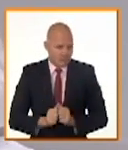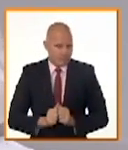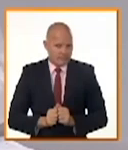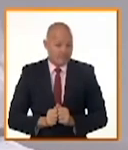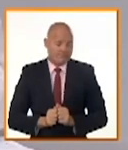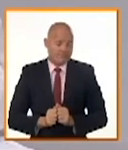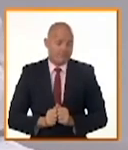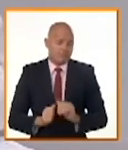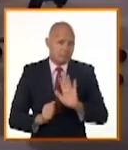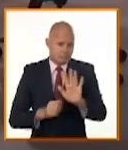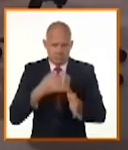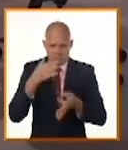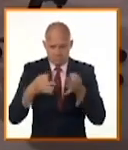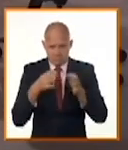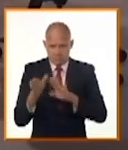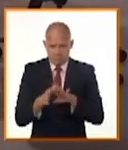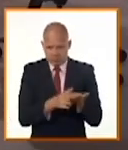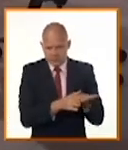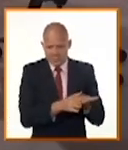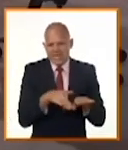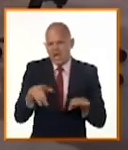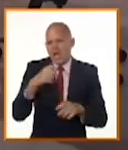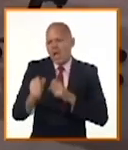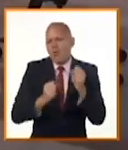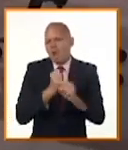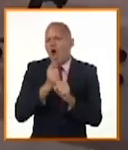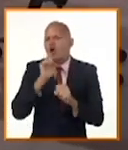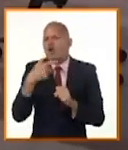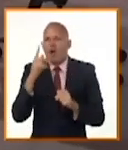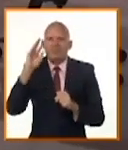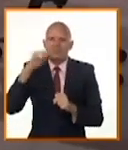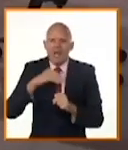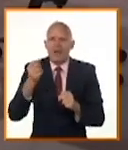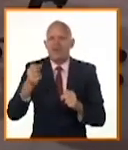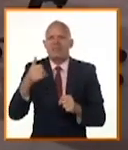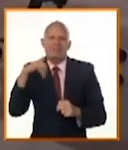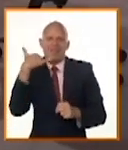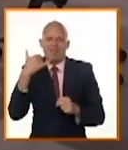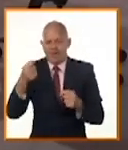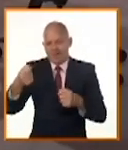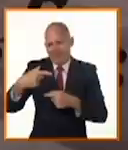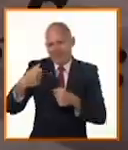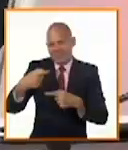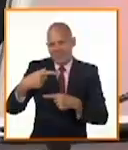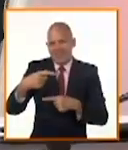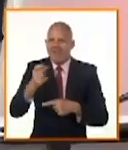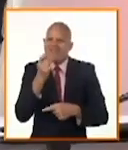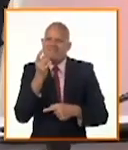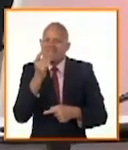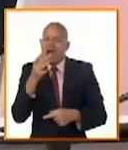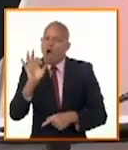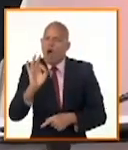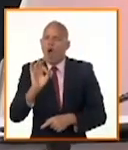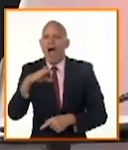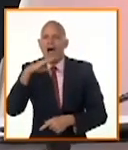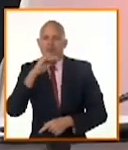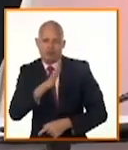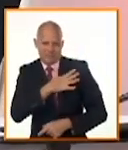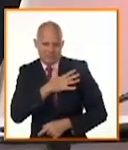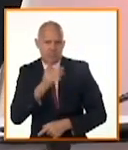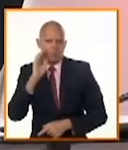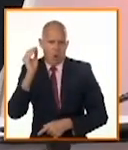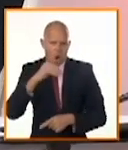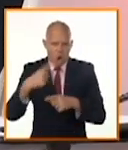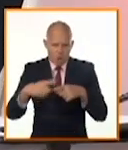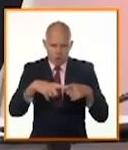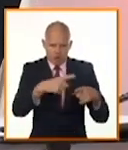cómo te seguís trabajando con las pasarelas de pago con los con Los post o con los tpv como en